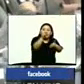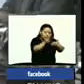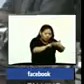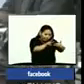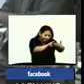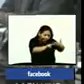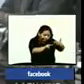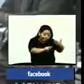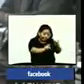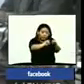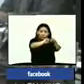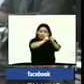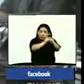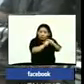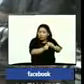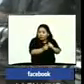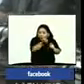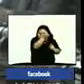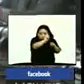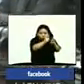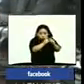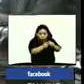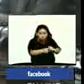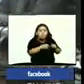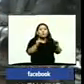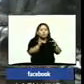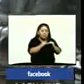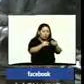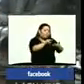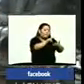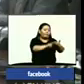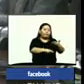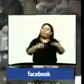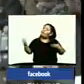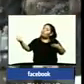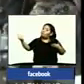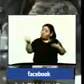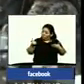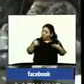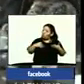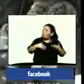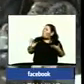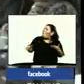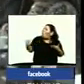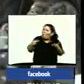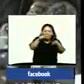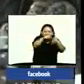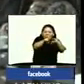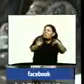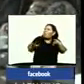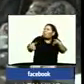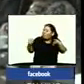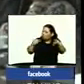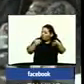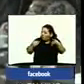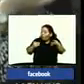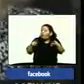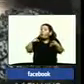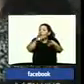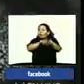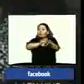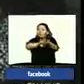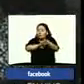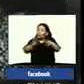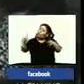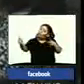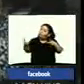el ajuste de las cifras y comience también a llamar a los funcionarios para que expliquen cómo van a utilizar o cuáles son los proyectos que tienen con